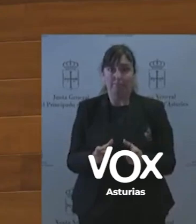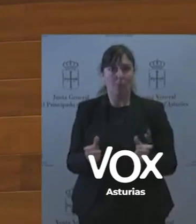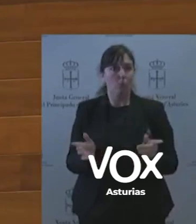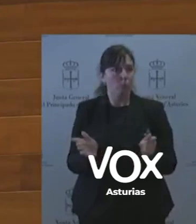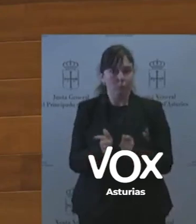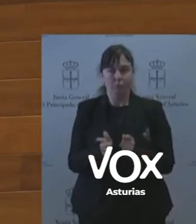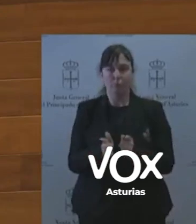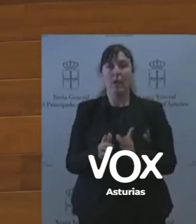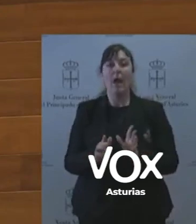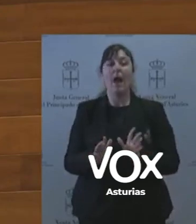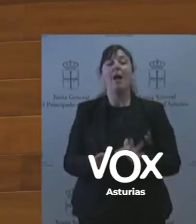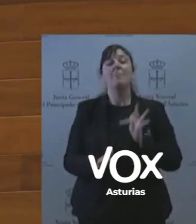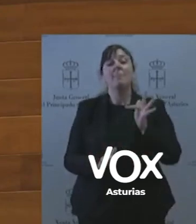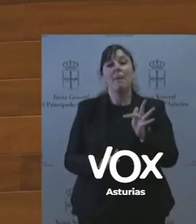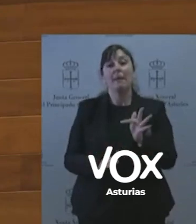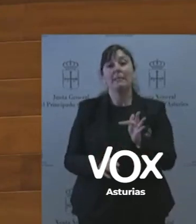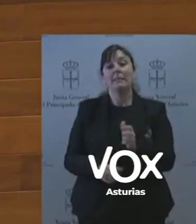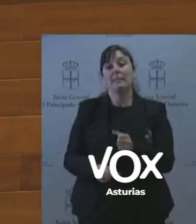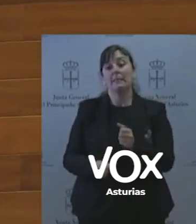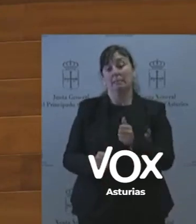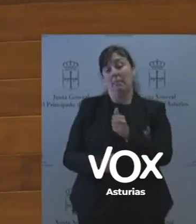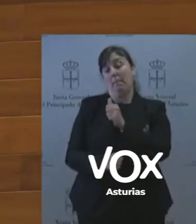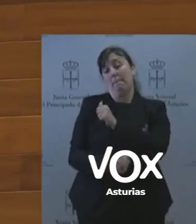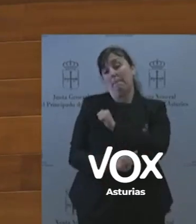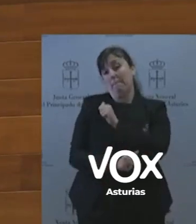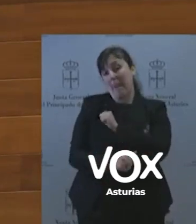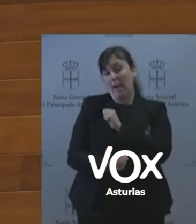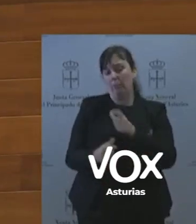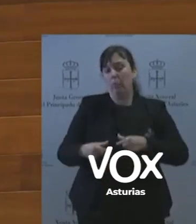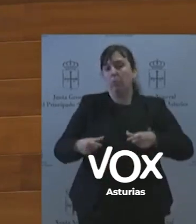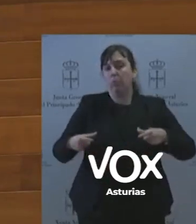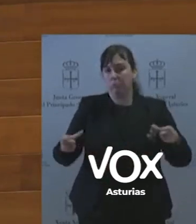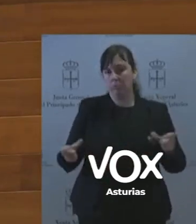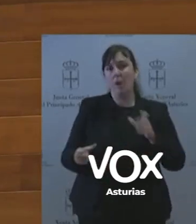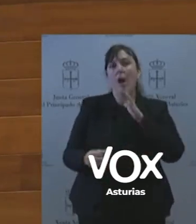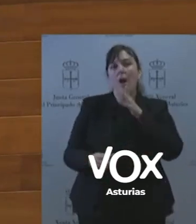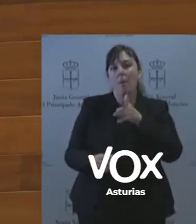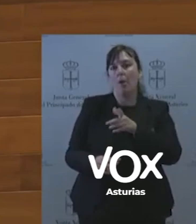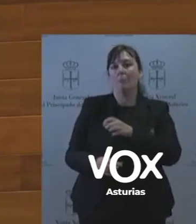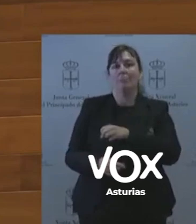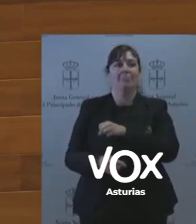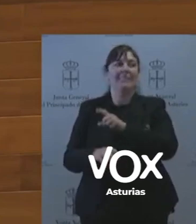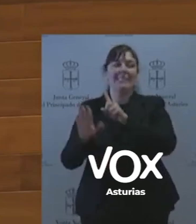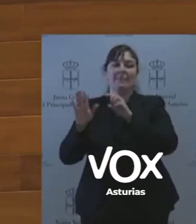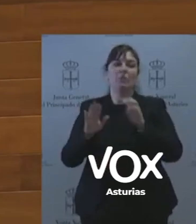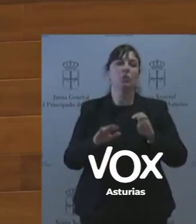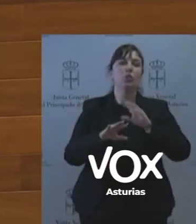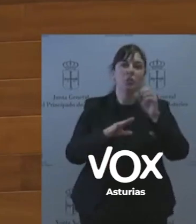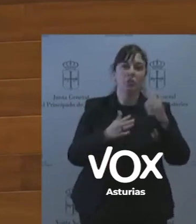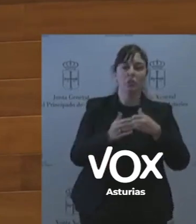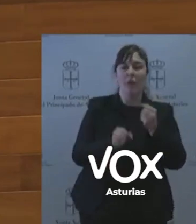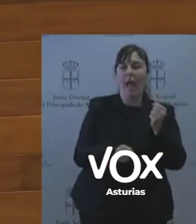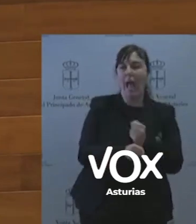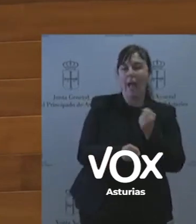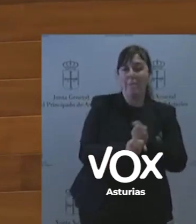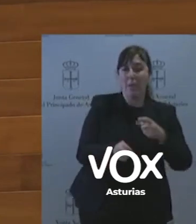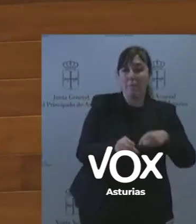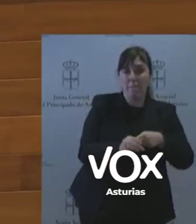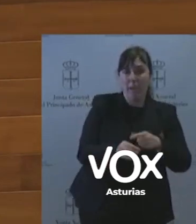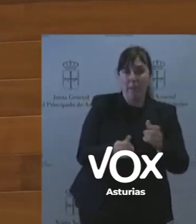destruirse 8.800 empleos en un año y por otro, se reduce el número de autónomos en 659 durante